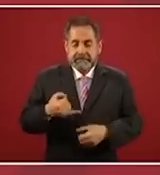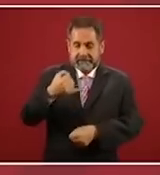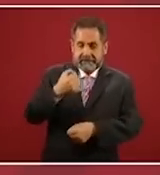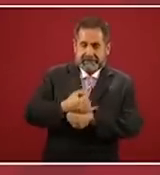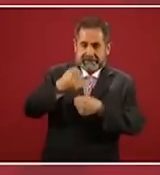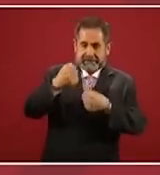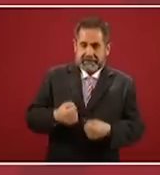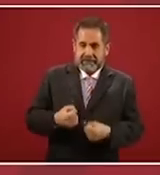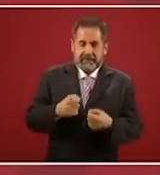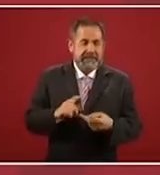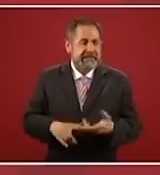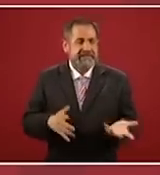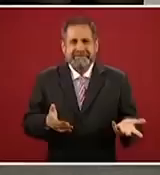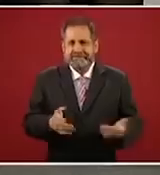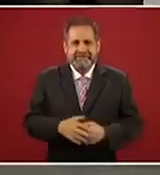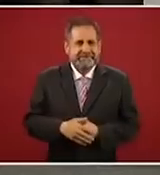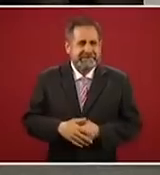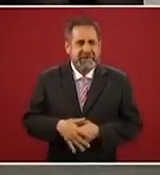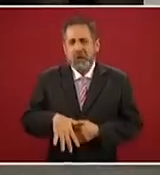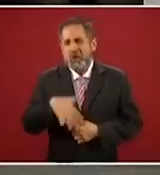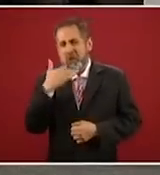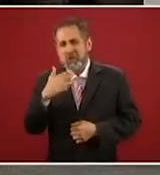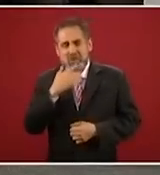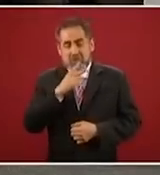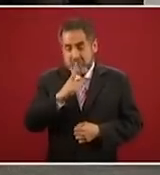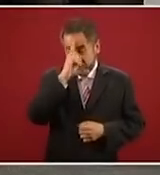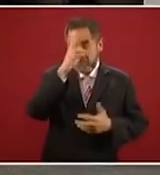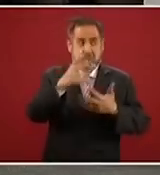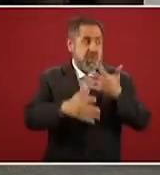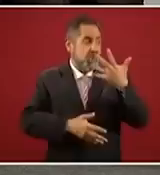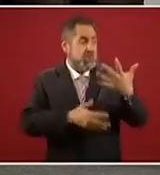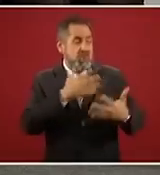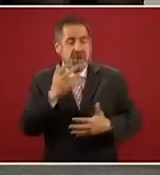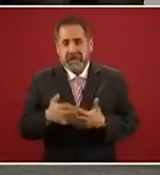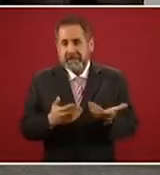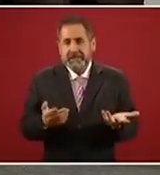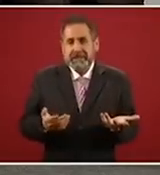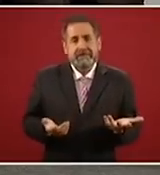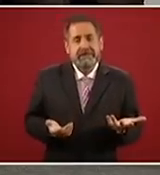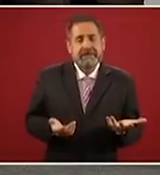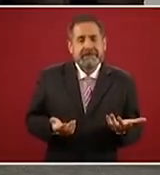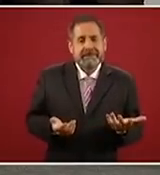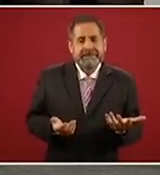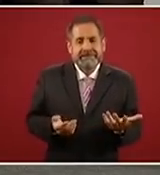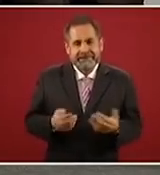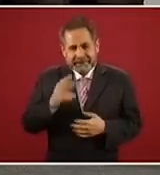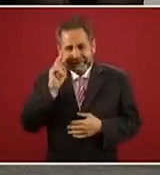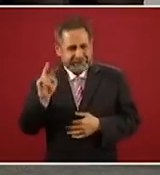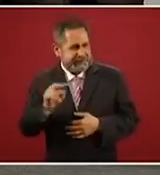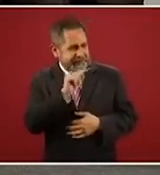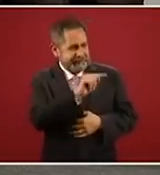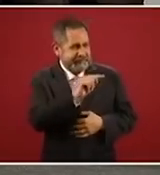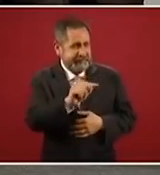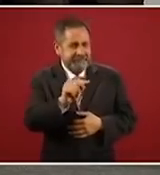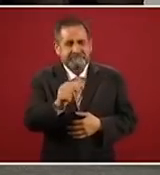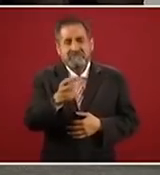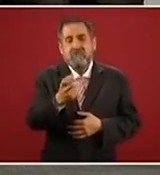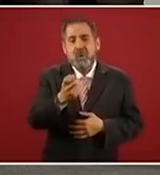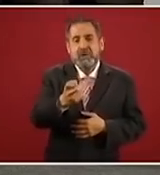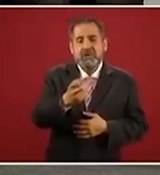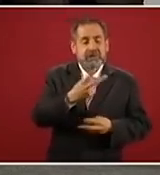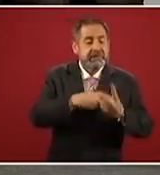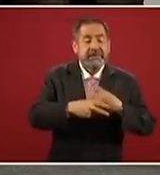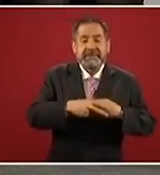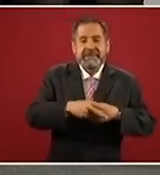inseguridad, por la corrupción se desató la violencia, todo esto que estamos padeciendo.